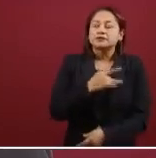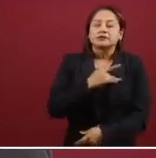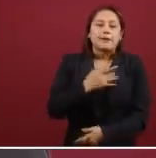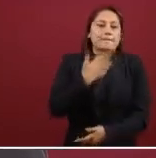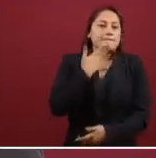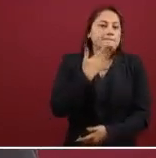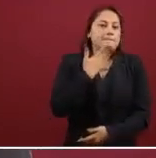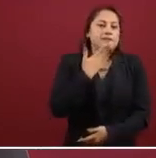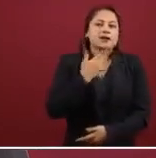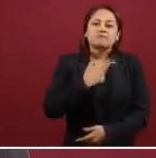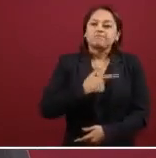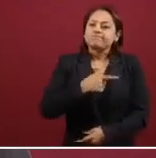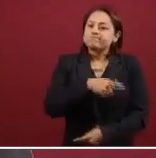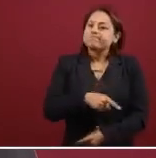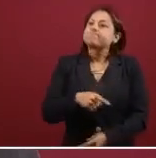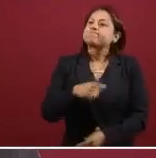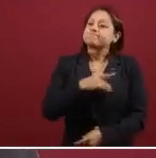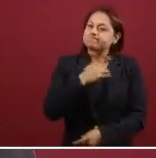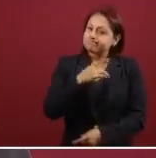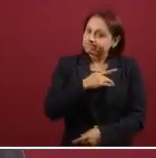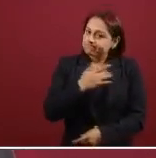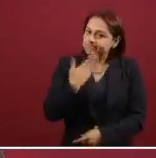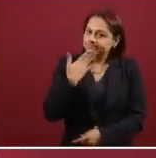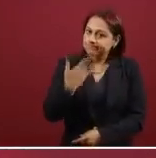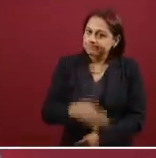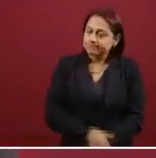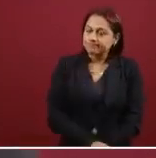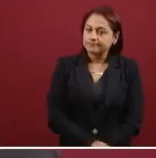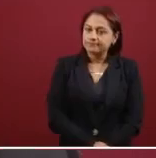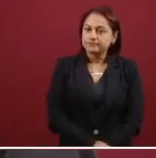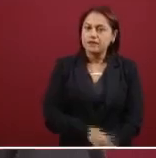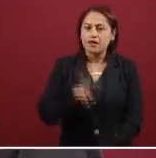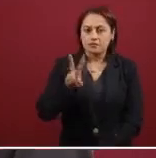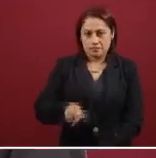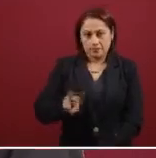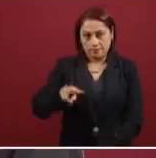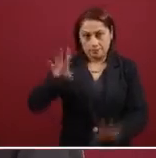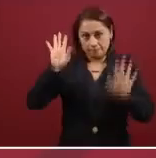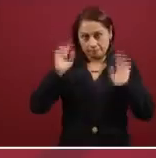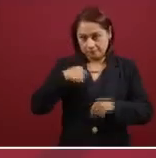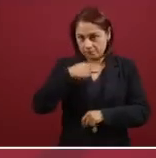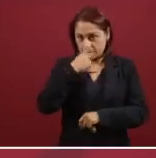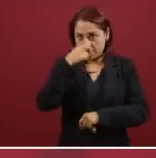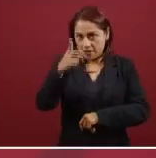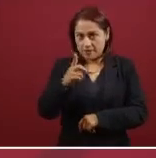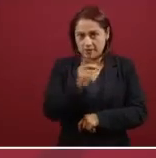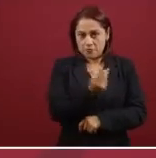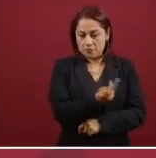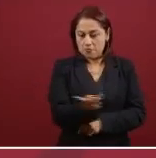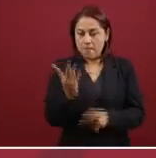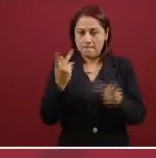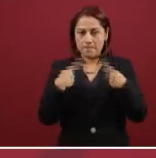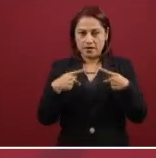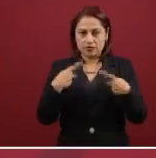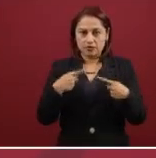trabajadores. La verdad, tanto los trabajadores sindicalizados como los técnicos, los especialistas en Pemex,